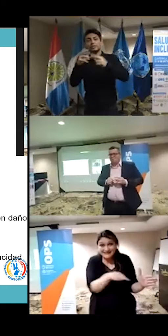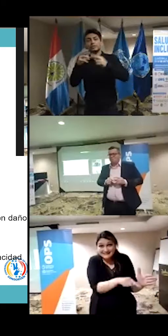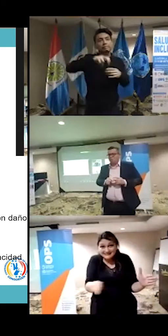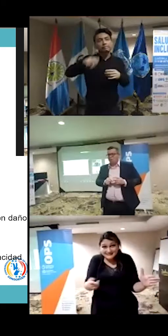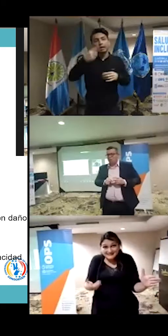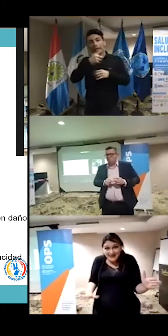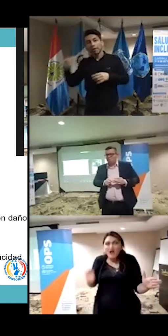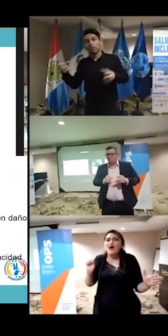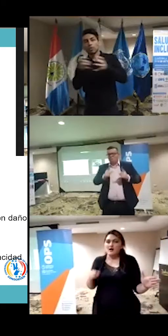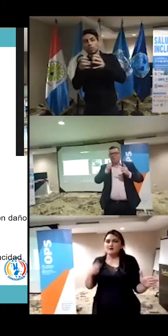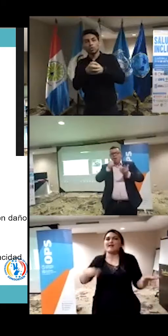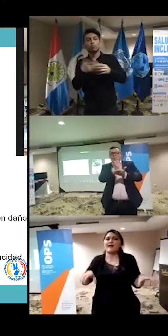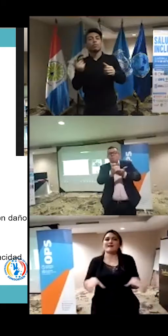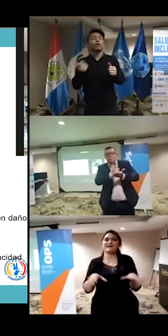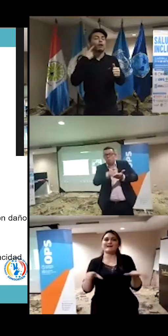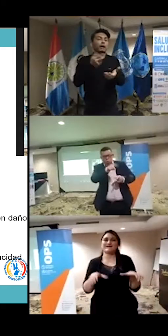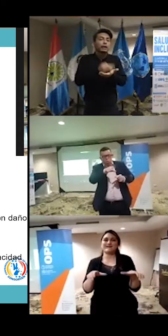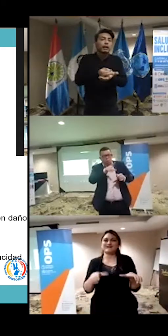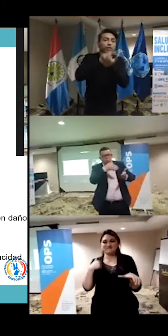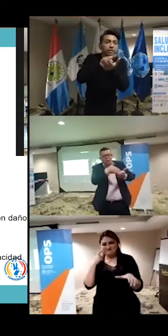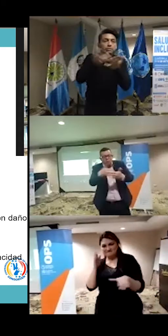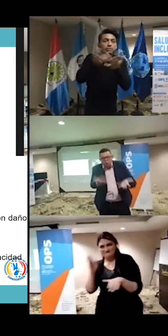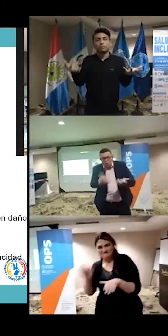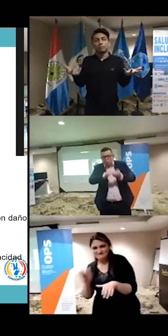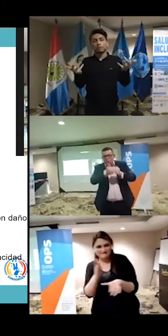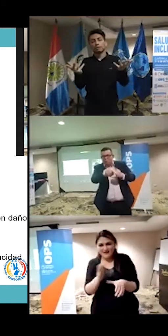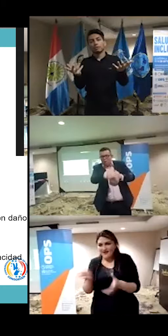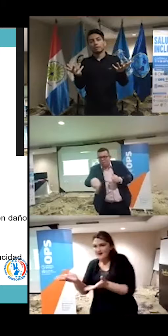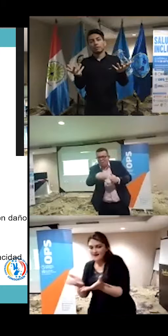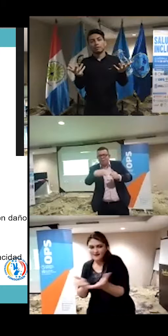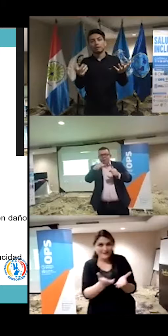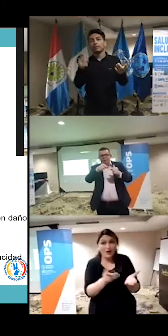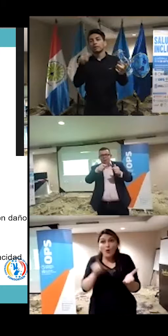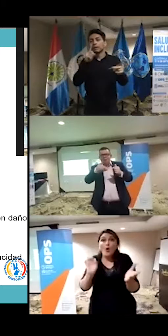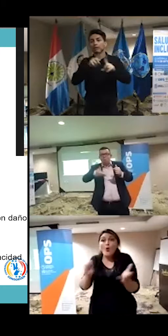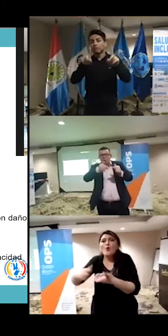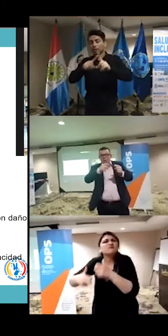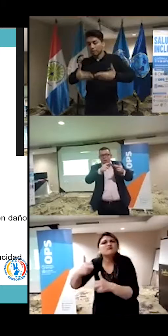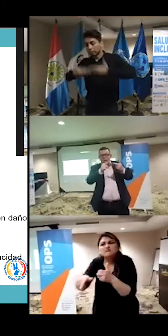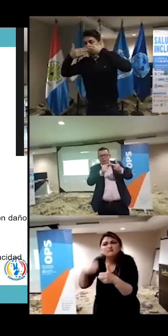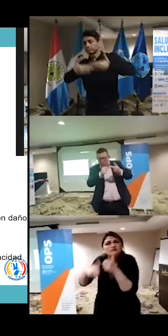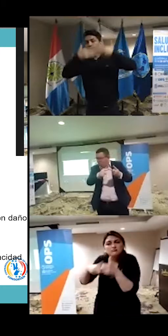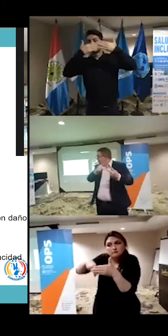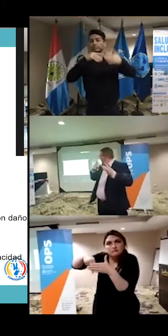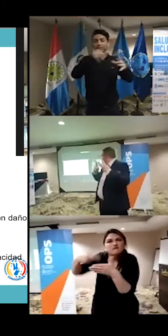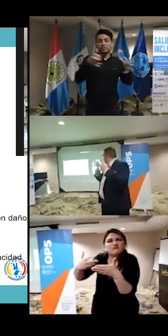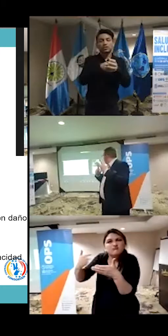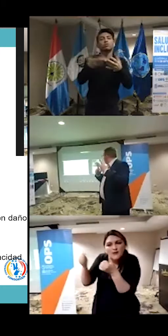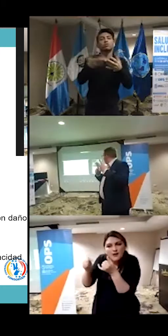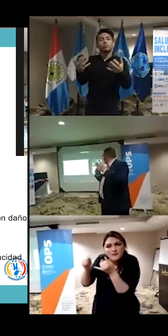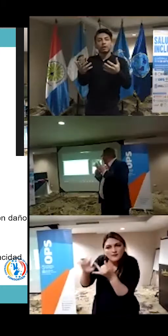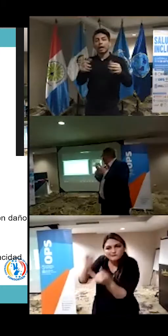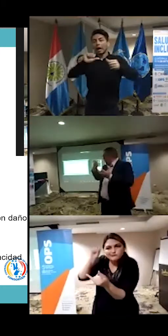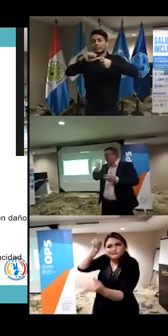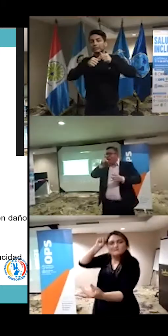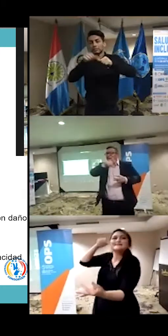grupos, ya bien sea rehabilitación, ya bien sea las barreras que pueden encontrar en su vivir diario o en el